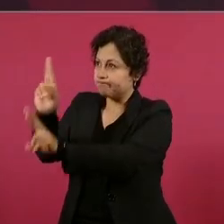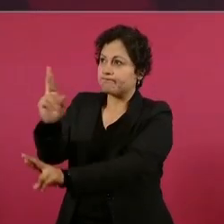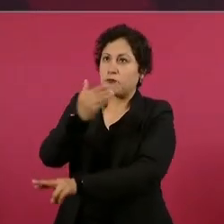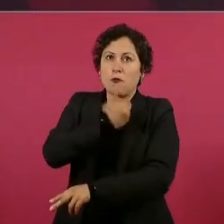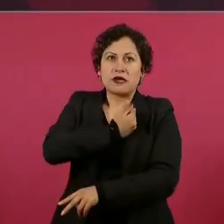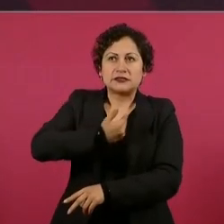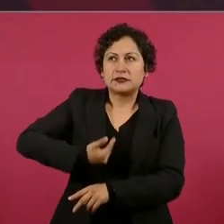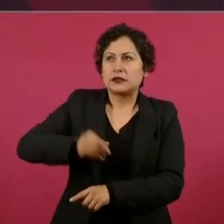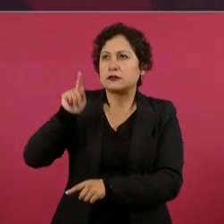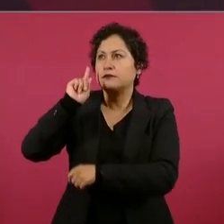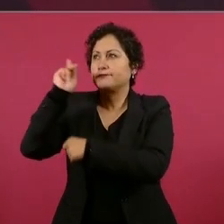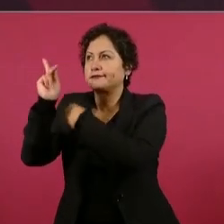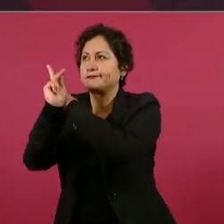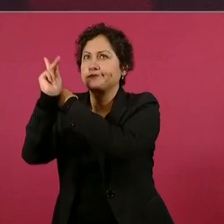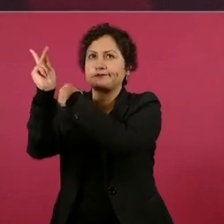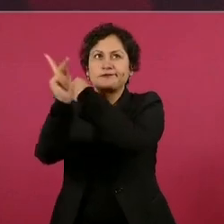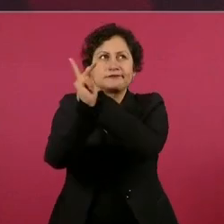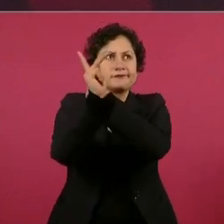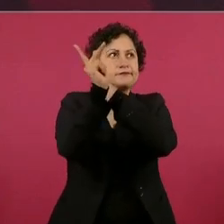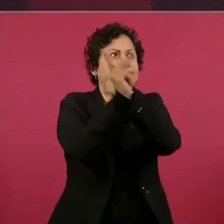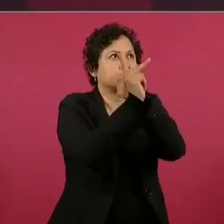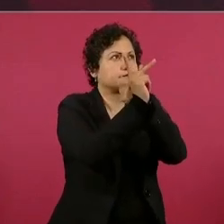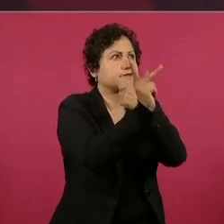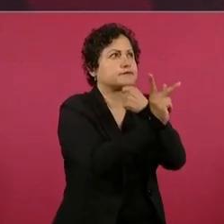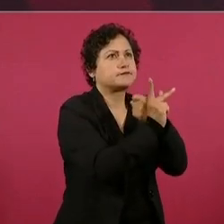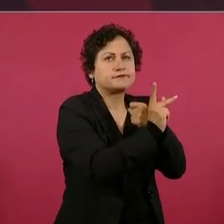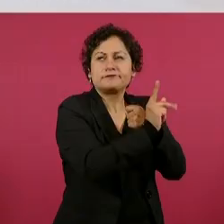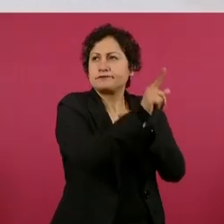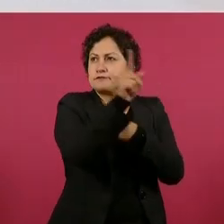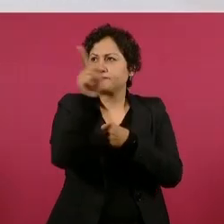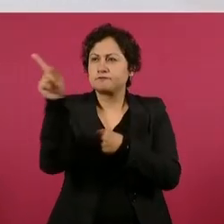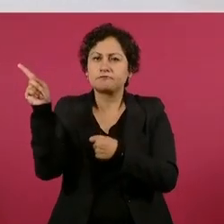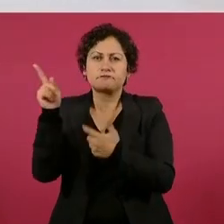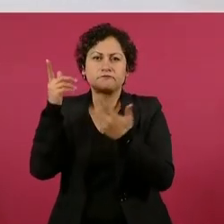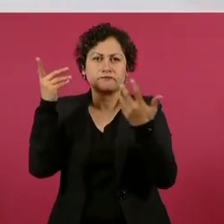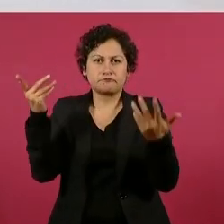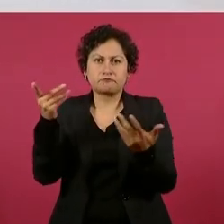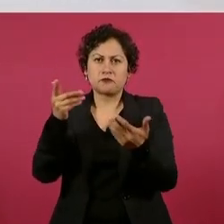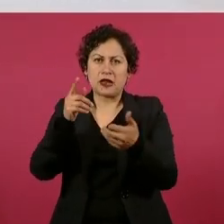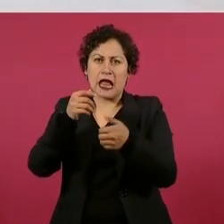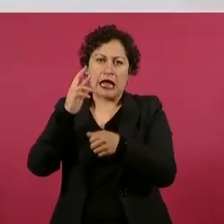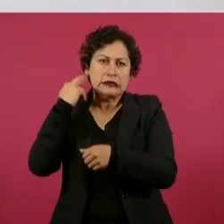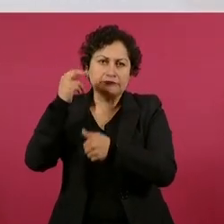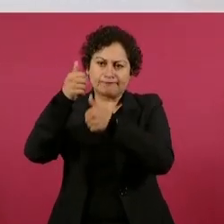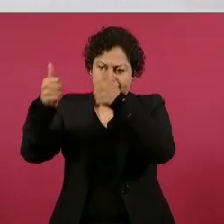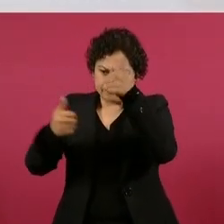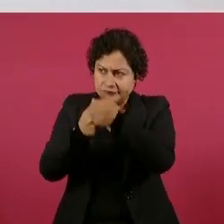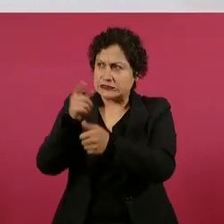presidentes, primeros ministros,